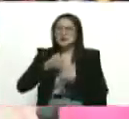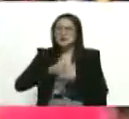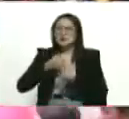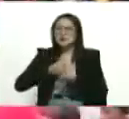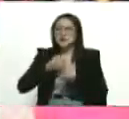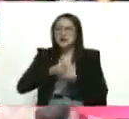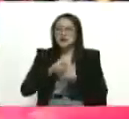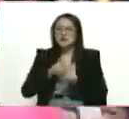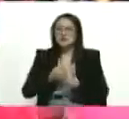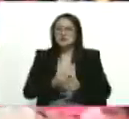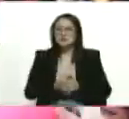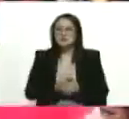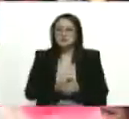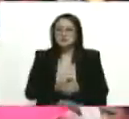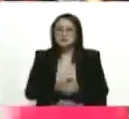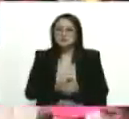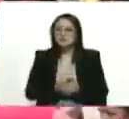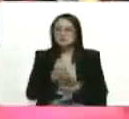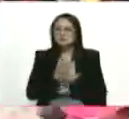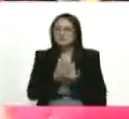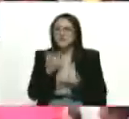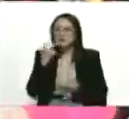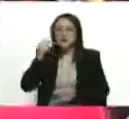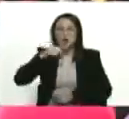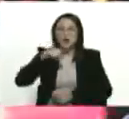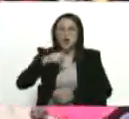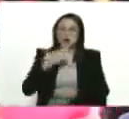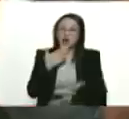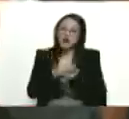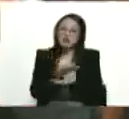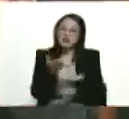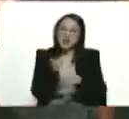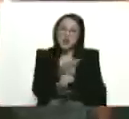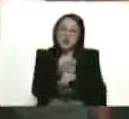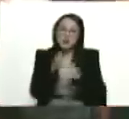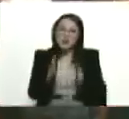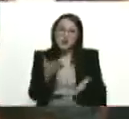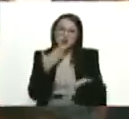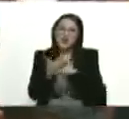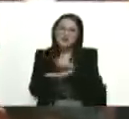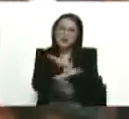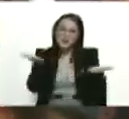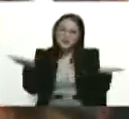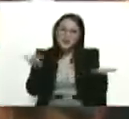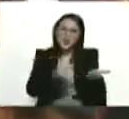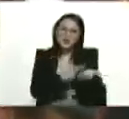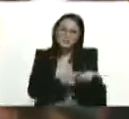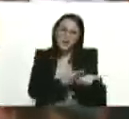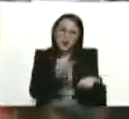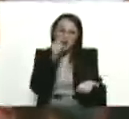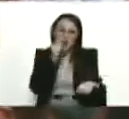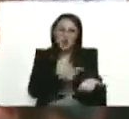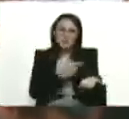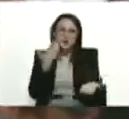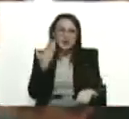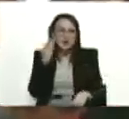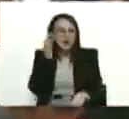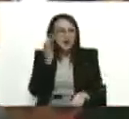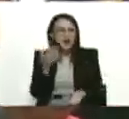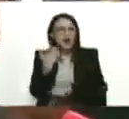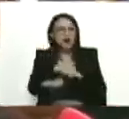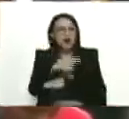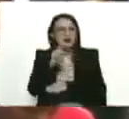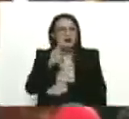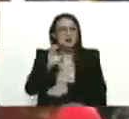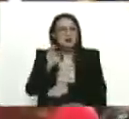cualquier evento que se nos presente. Por eso hoy le doy las gracias al gobernador y le doy las gracias a ustedes, hermanos y hermanas, de calles, VC,